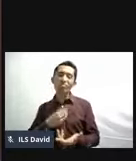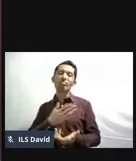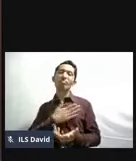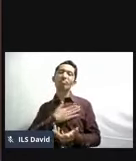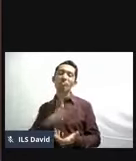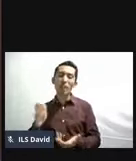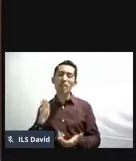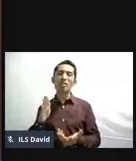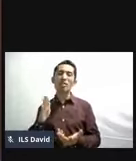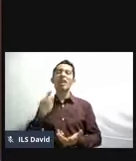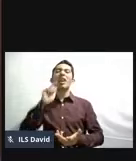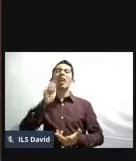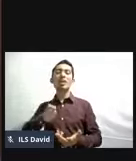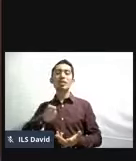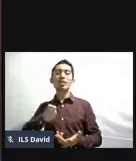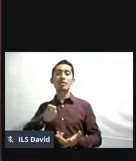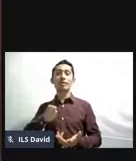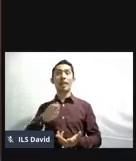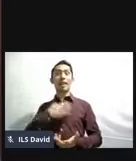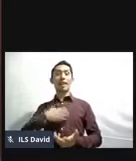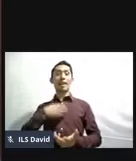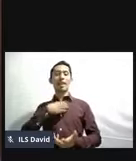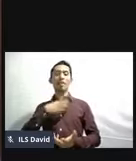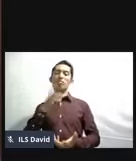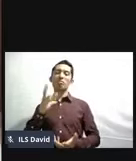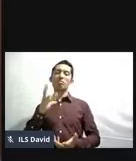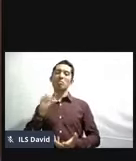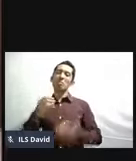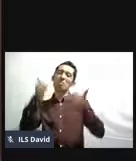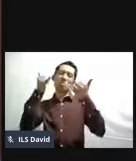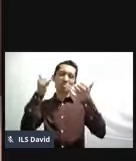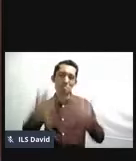una carga. Y la